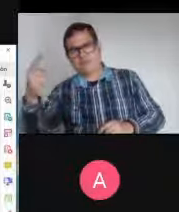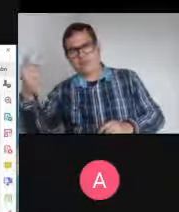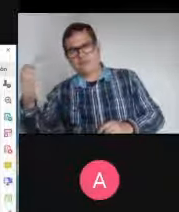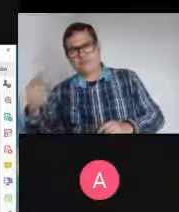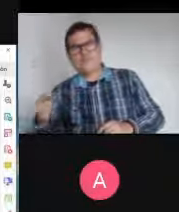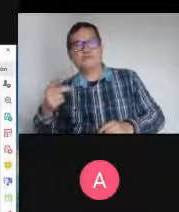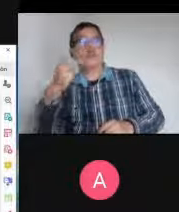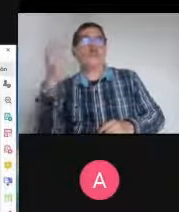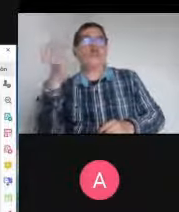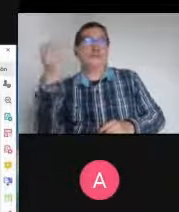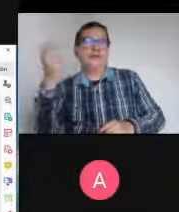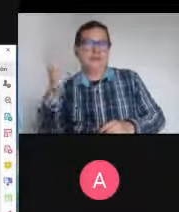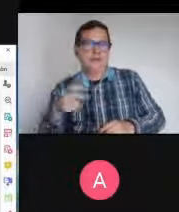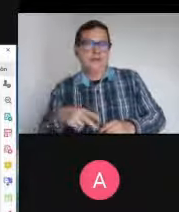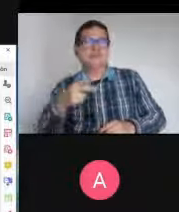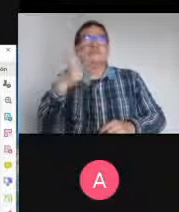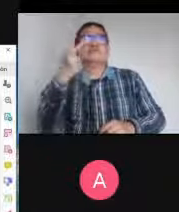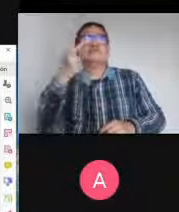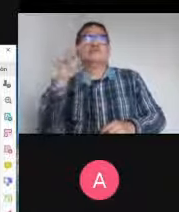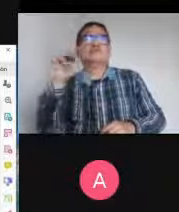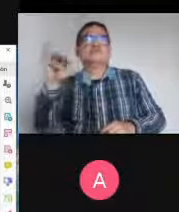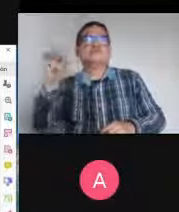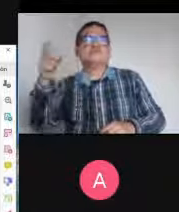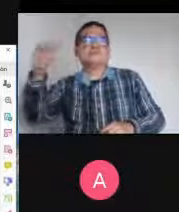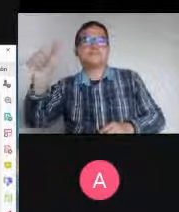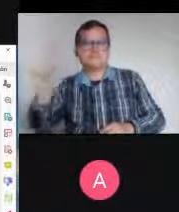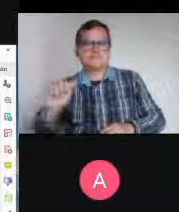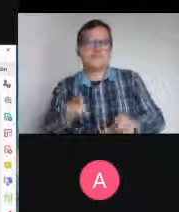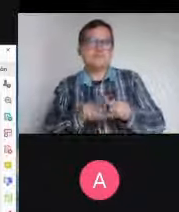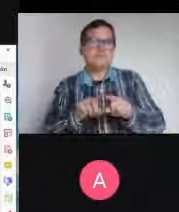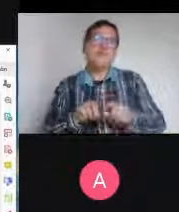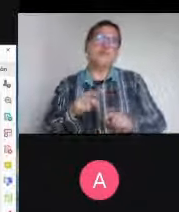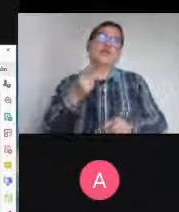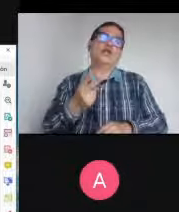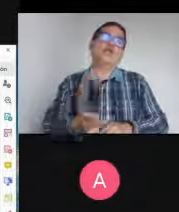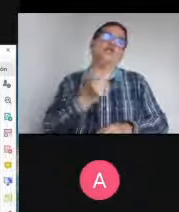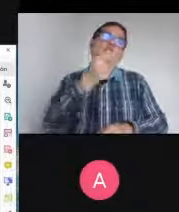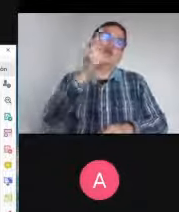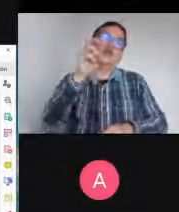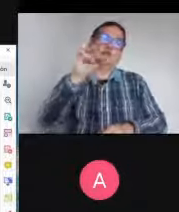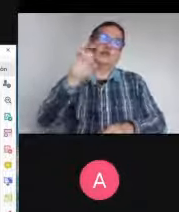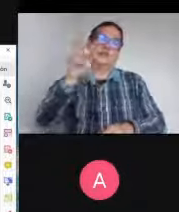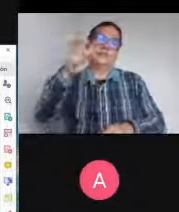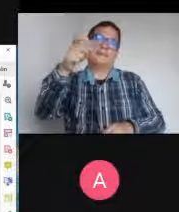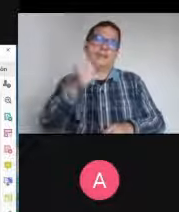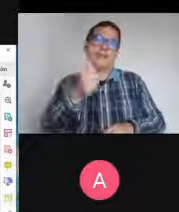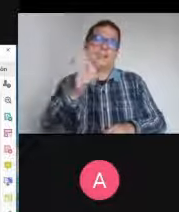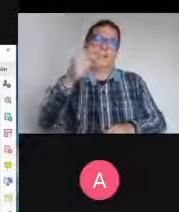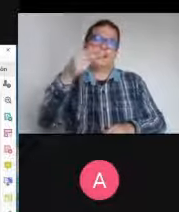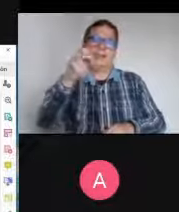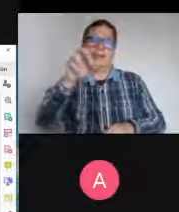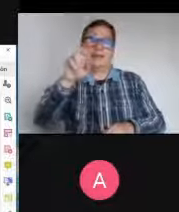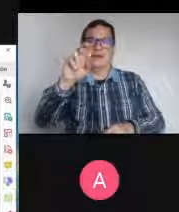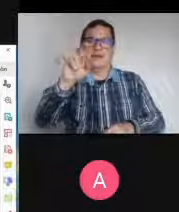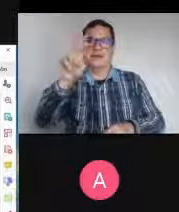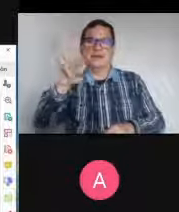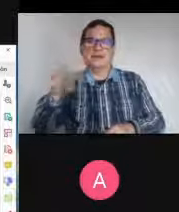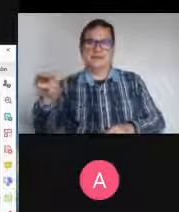aparece 2 mega. Entonces recordemos que son 2 MHz, entonces en este podría yo cuadrar hasta 2